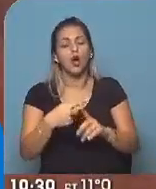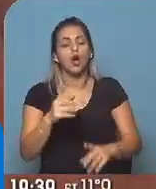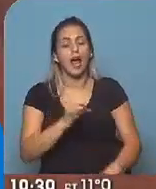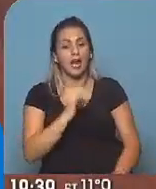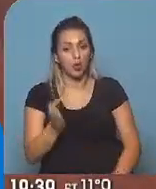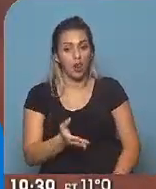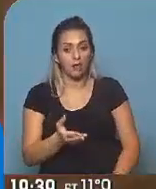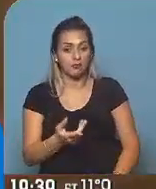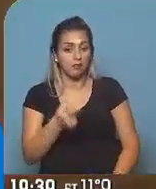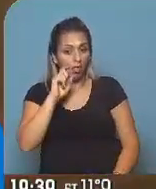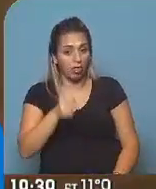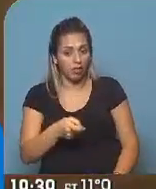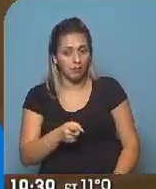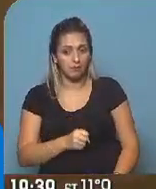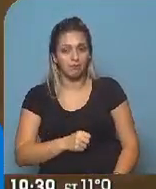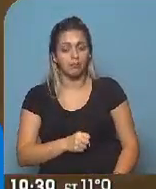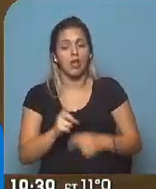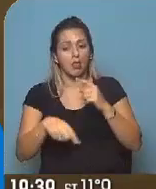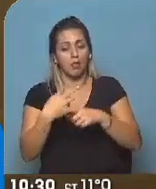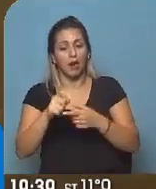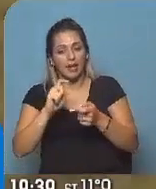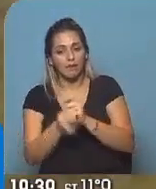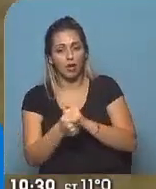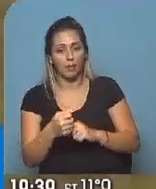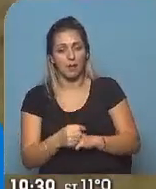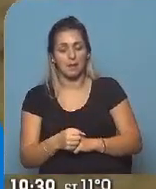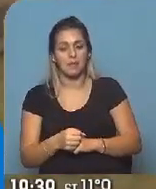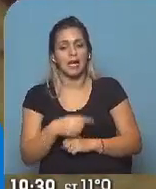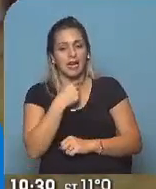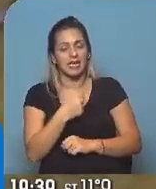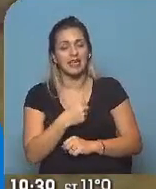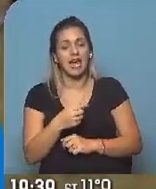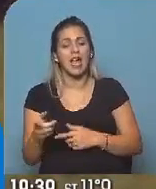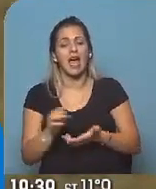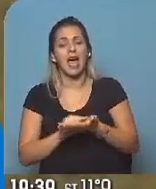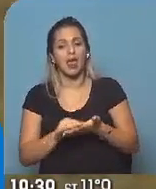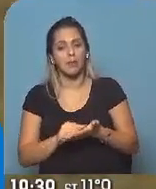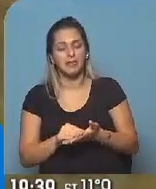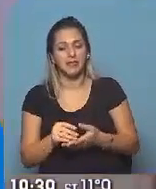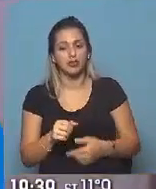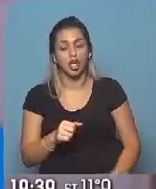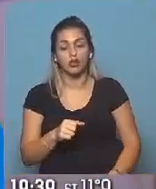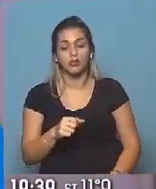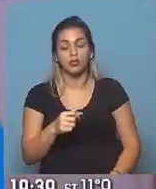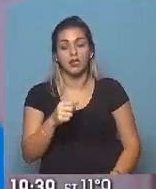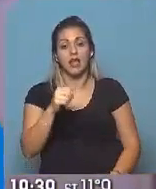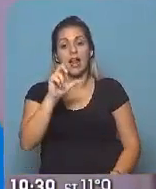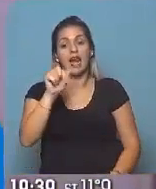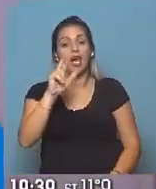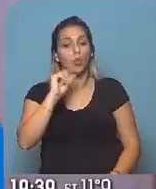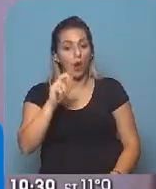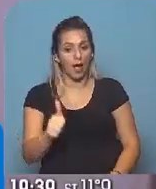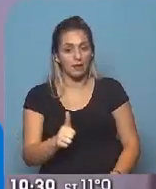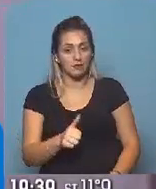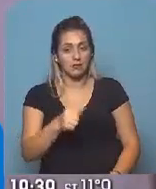se cumplió. Después vino la reforma que quiso hacer en su momento la administración de la Rúa, que tampoco se cumplió ni se